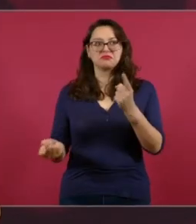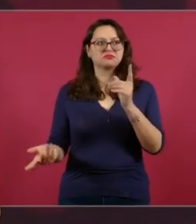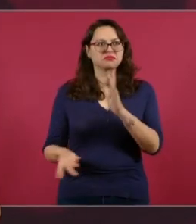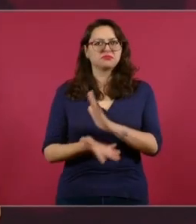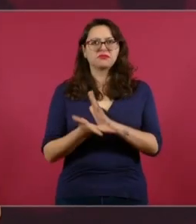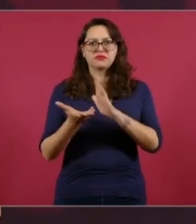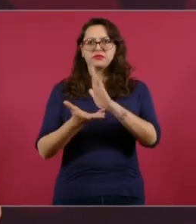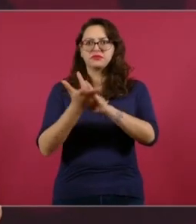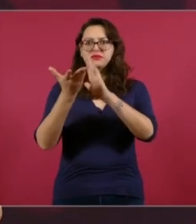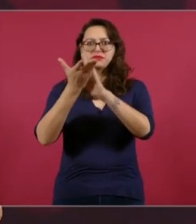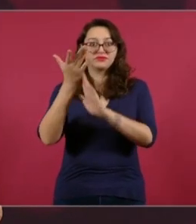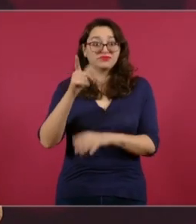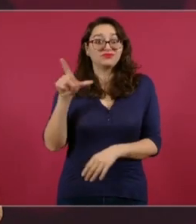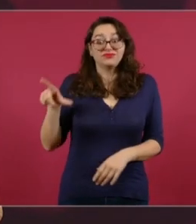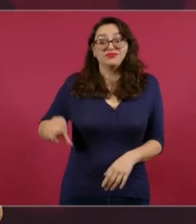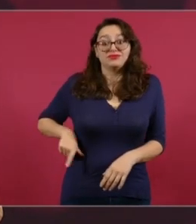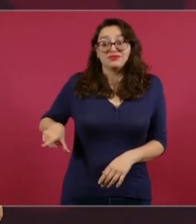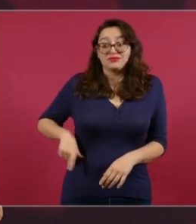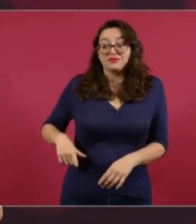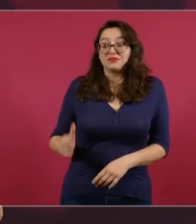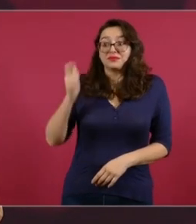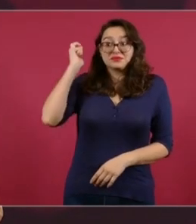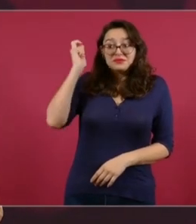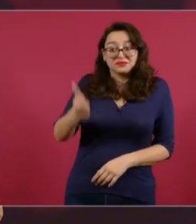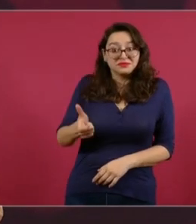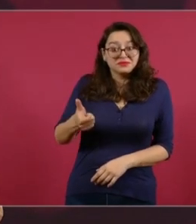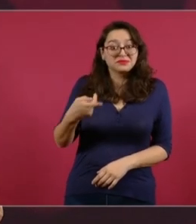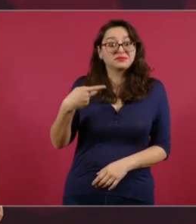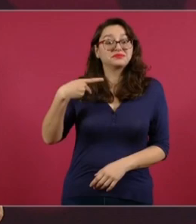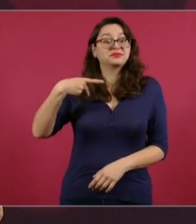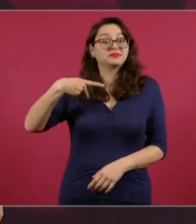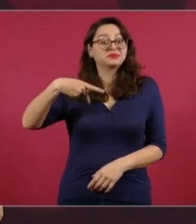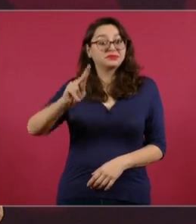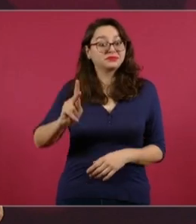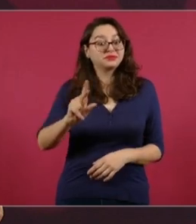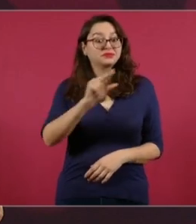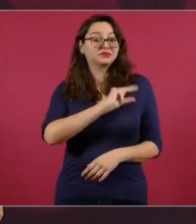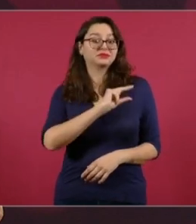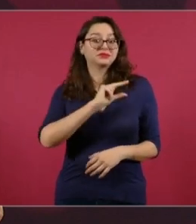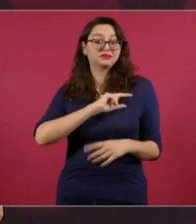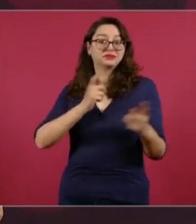Recuerdo que para hacer el segundo piso